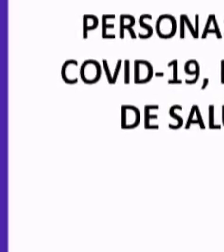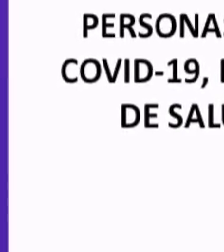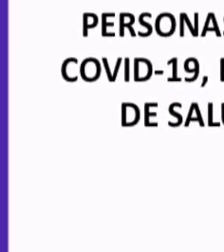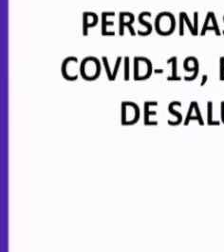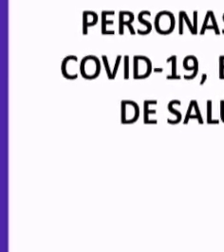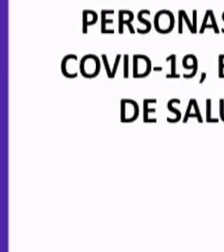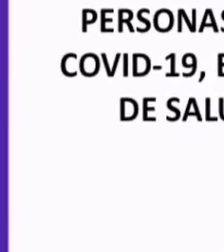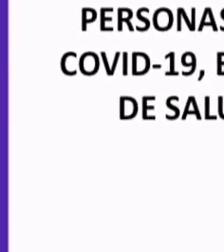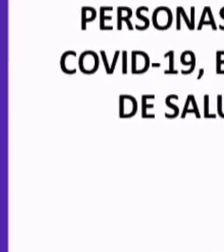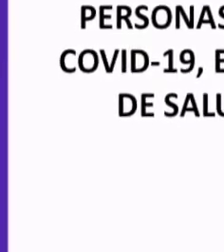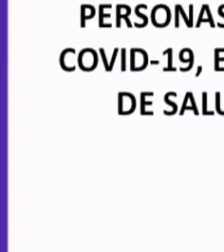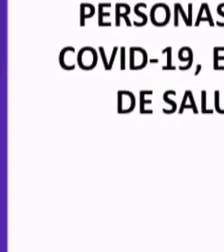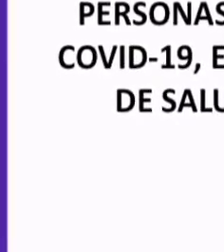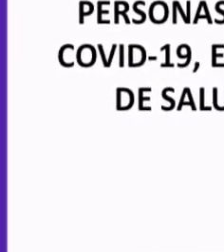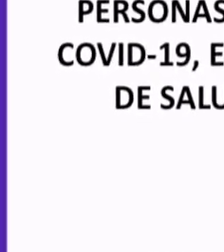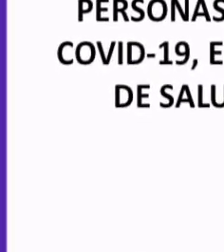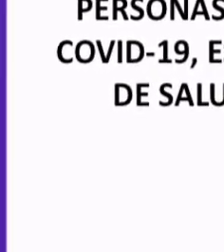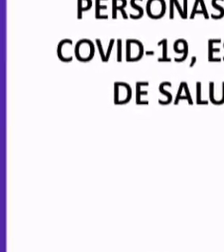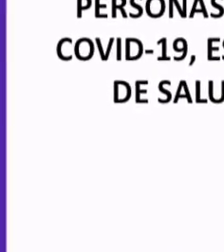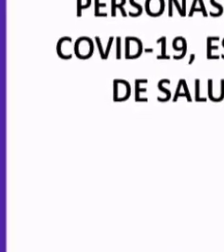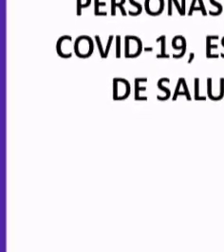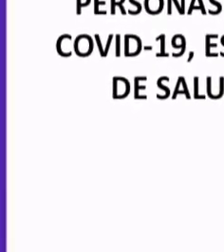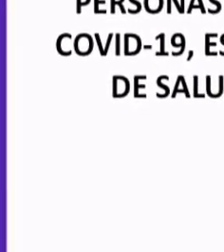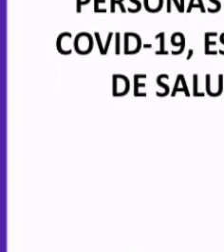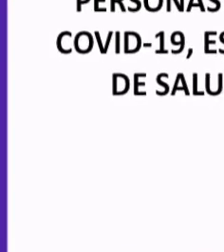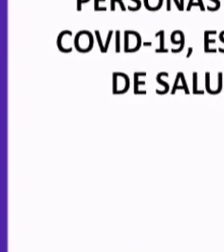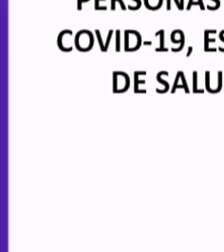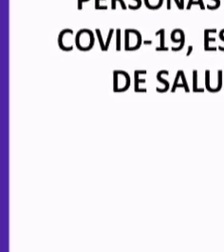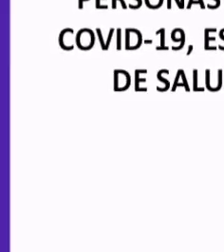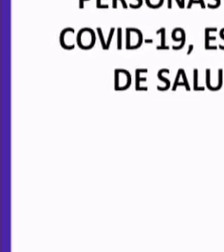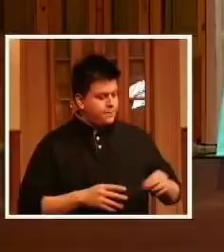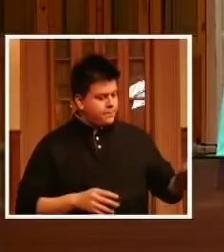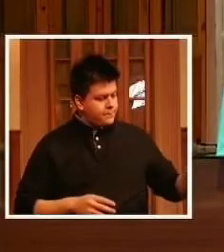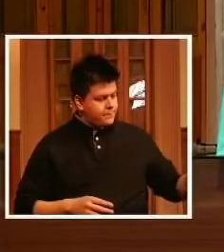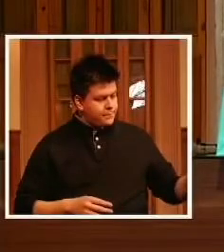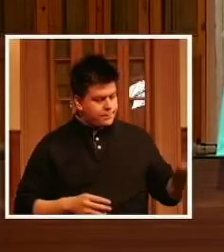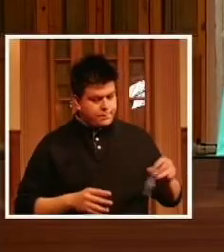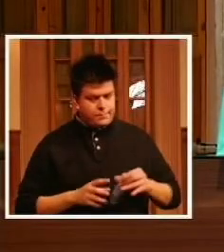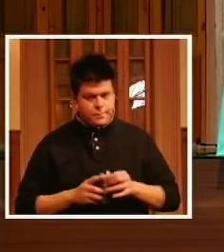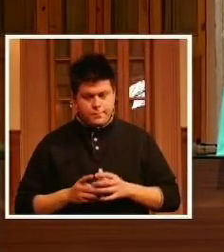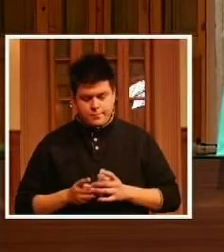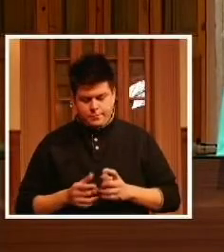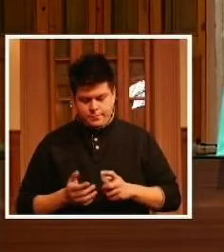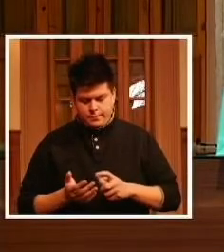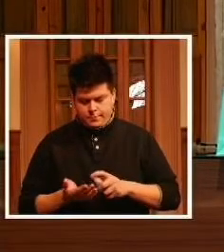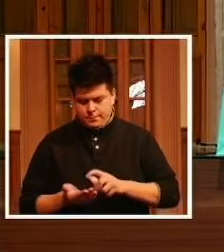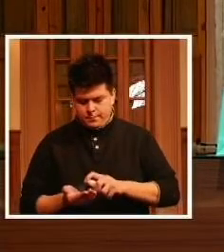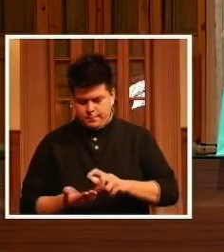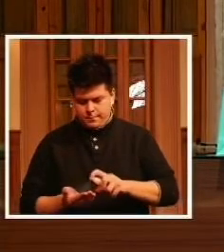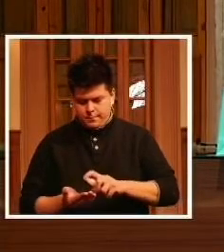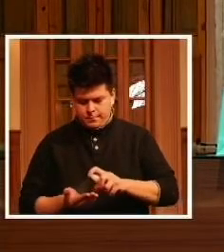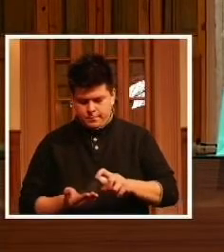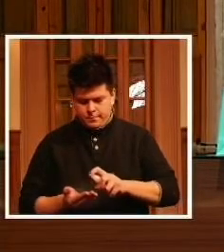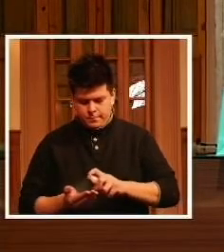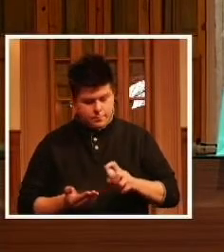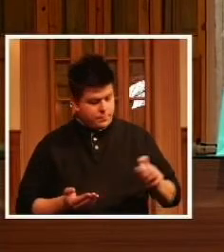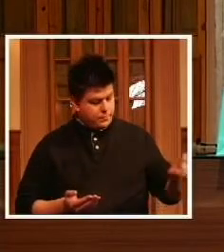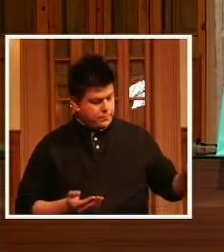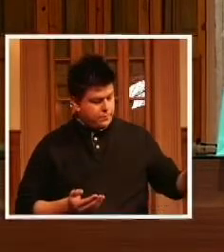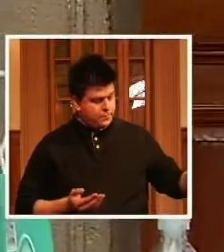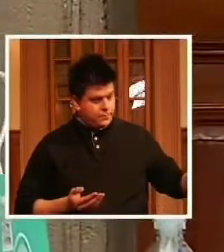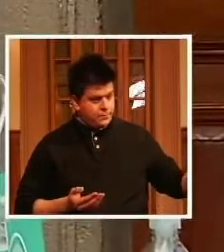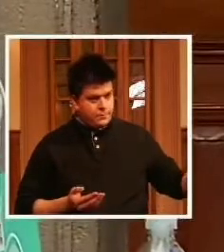el momento se han recuperado el 94 por ciento de las personas con imágenes de francisco ríos y jesús monjarás